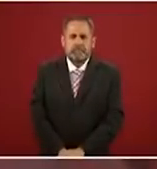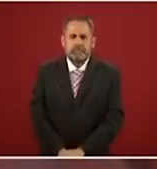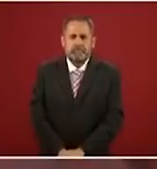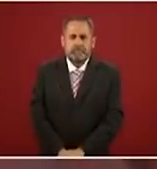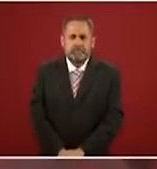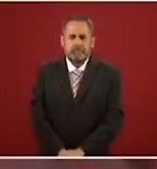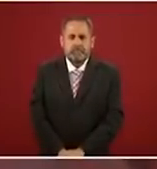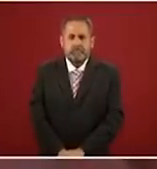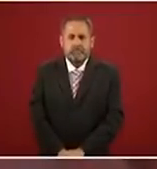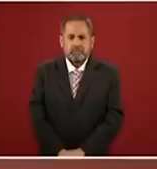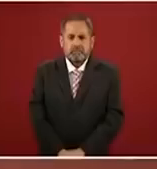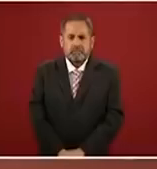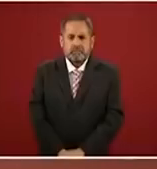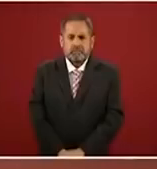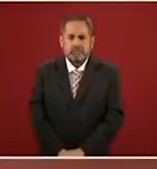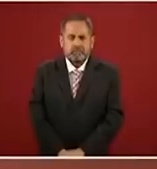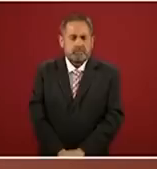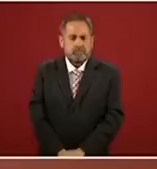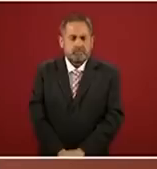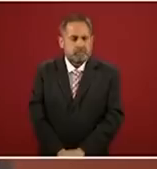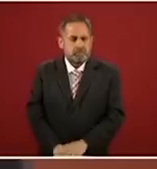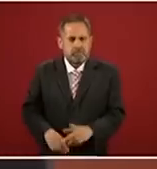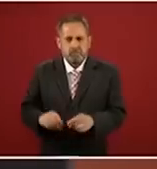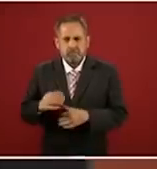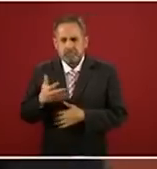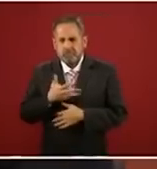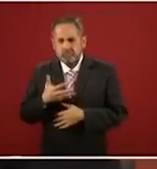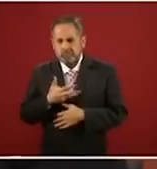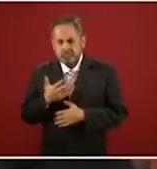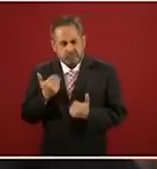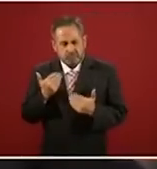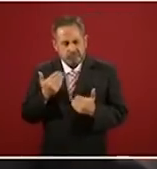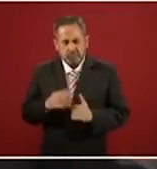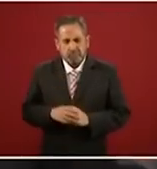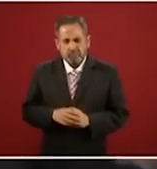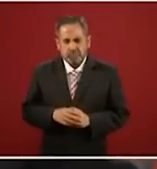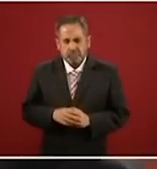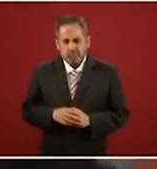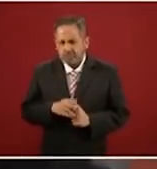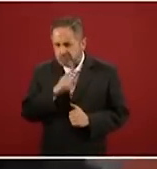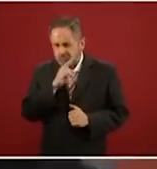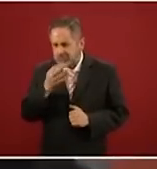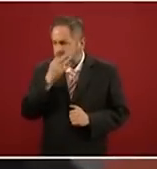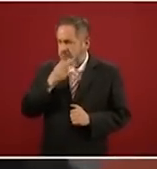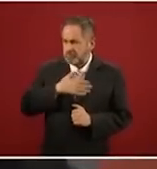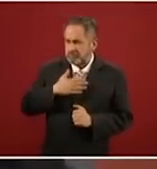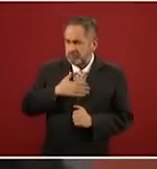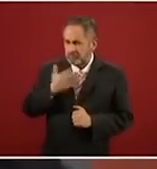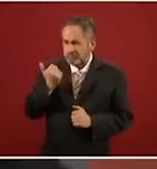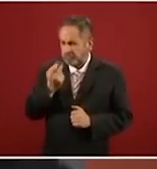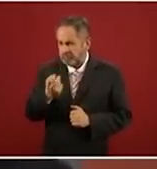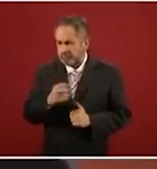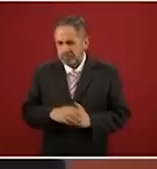pues no tengo este noticias de eso